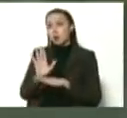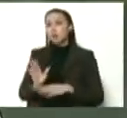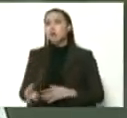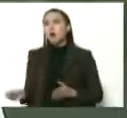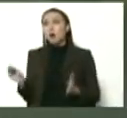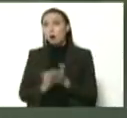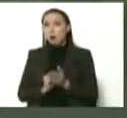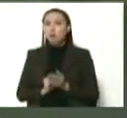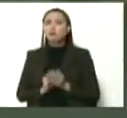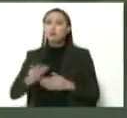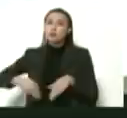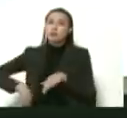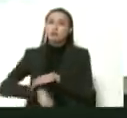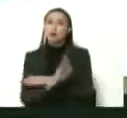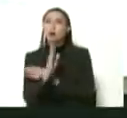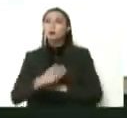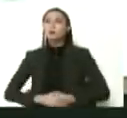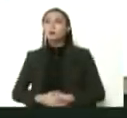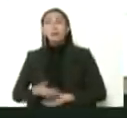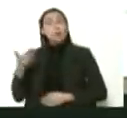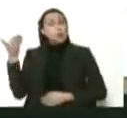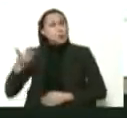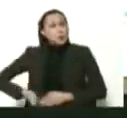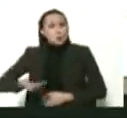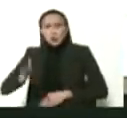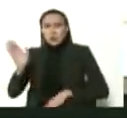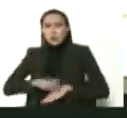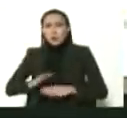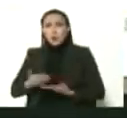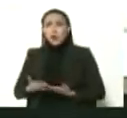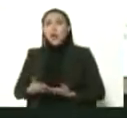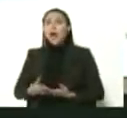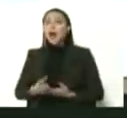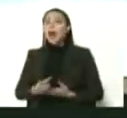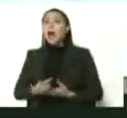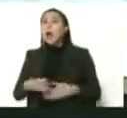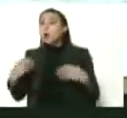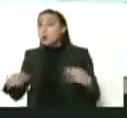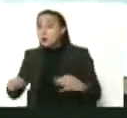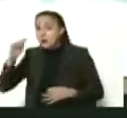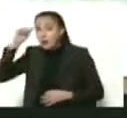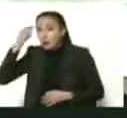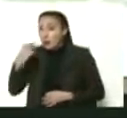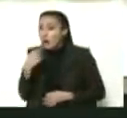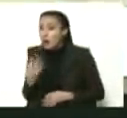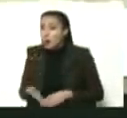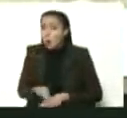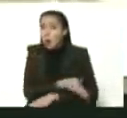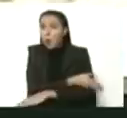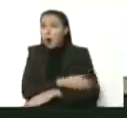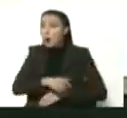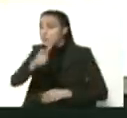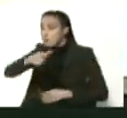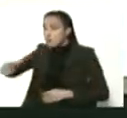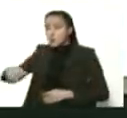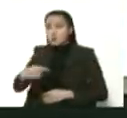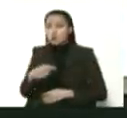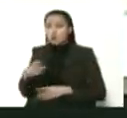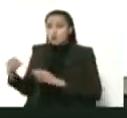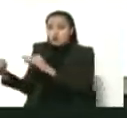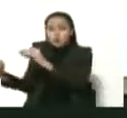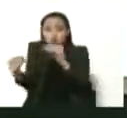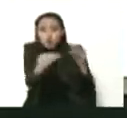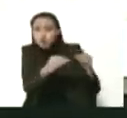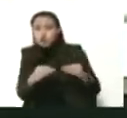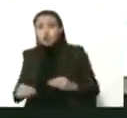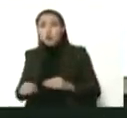Importante, importante, porque se habló de la nueva normalidad, ¿se acuerdan? empezó todo el mundo a hablar